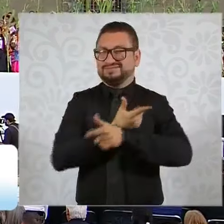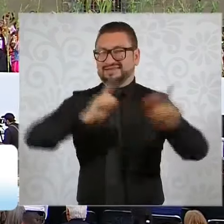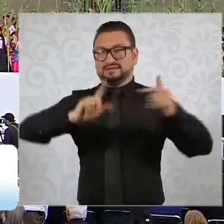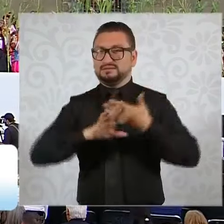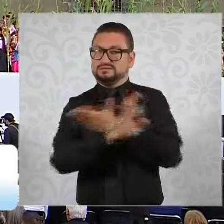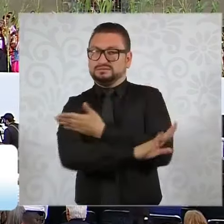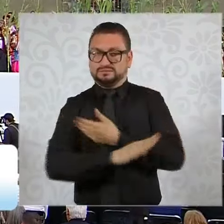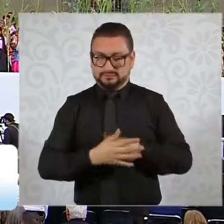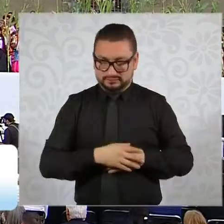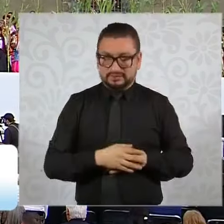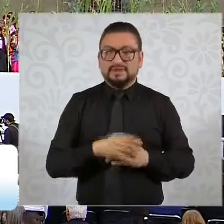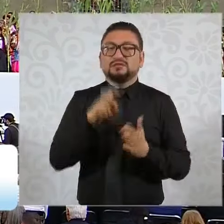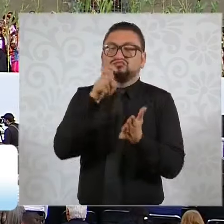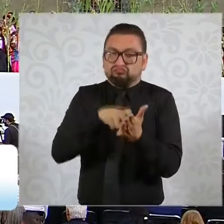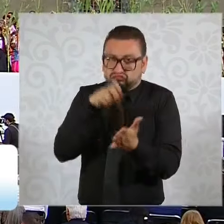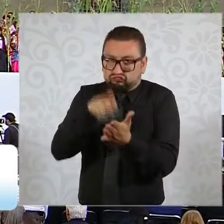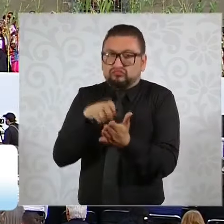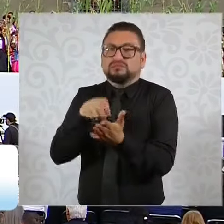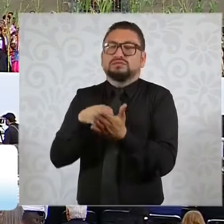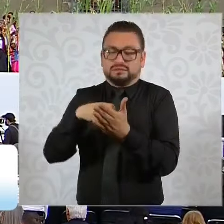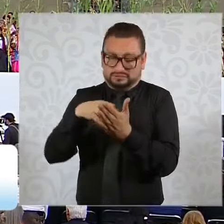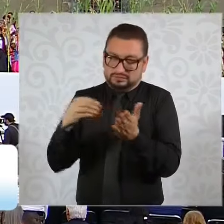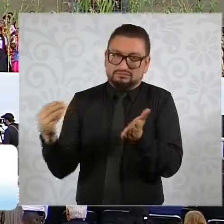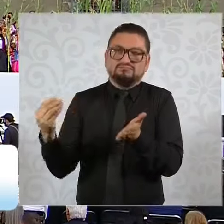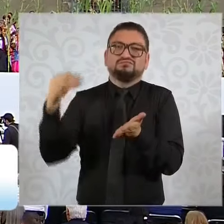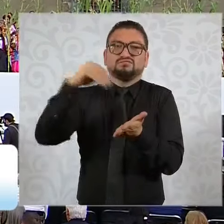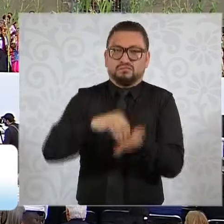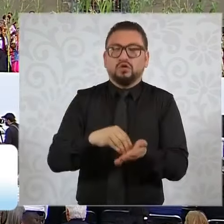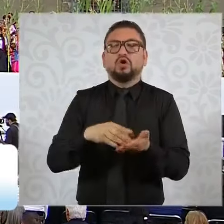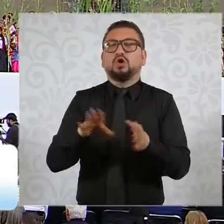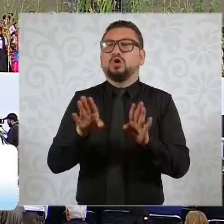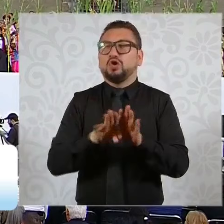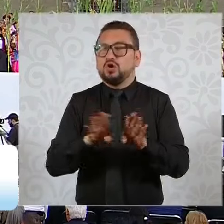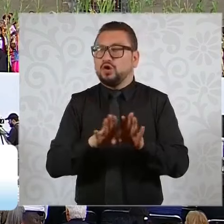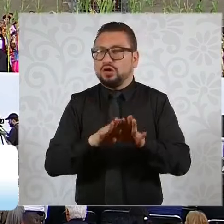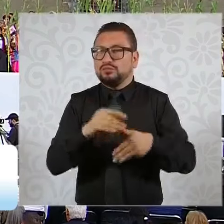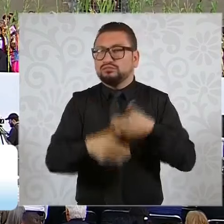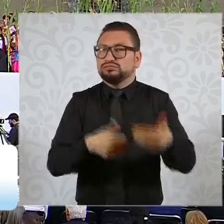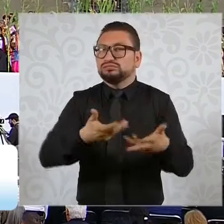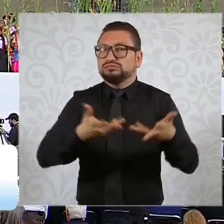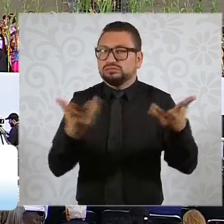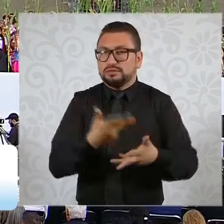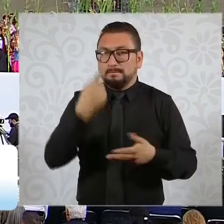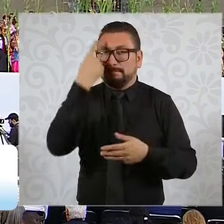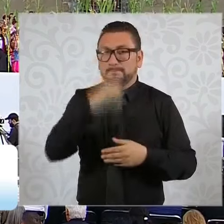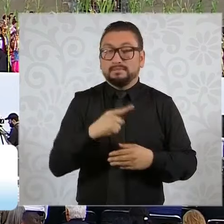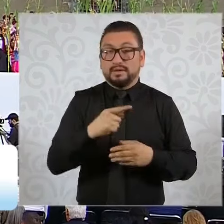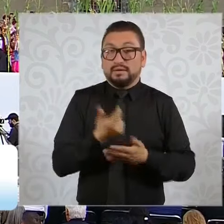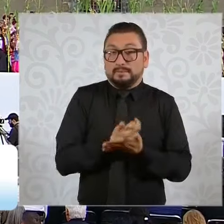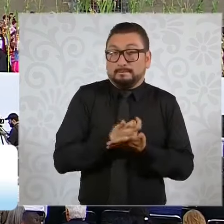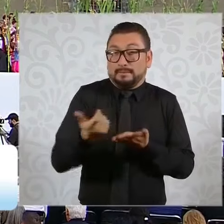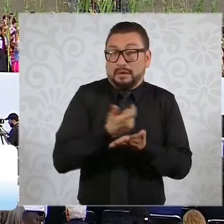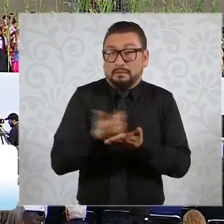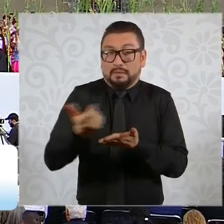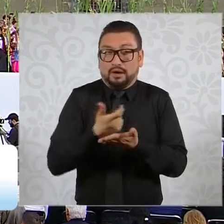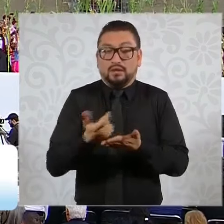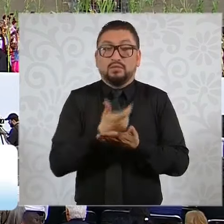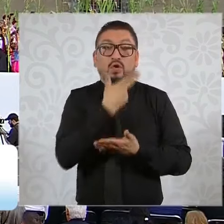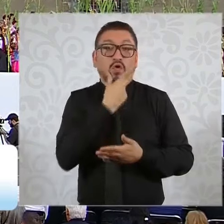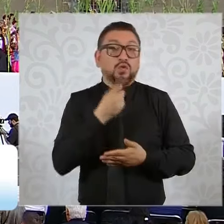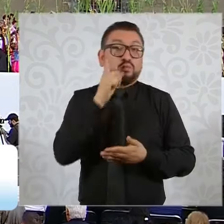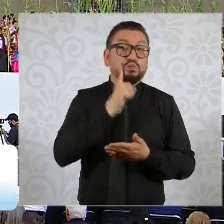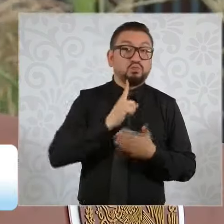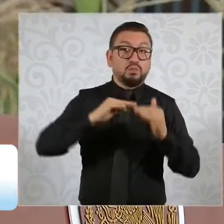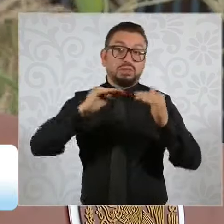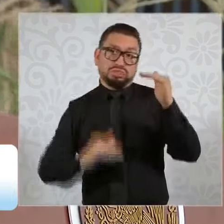Las reformas incluyen también mecanismos para que no exista brecha salarial entre